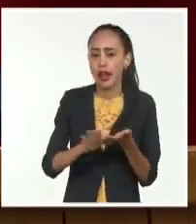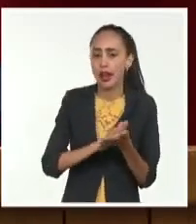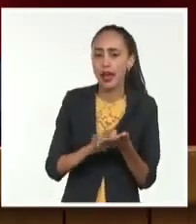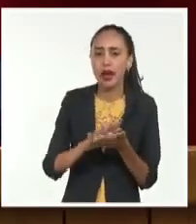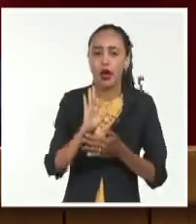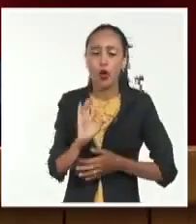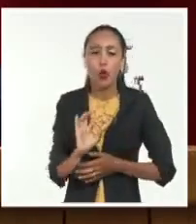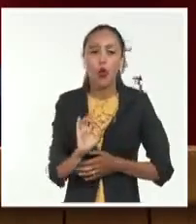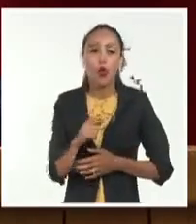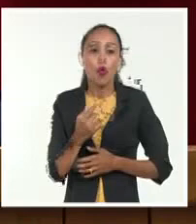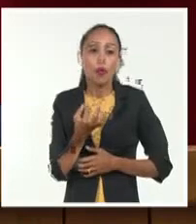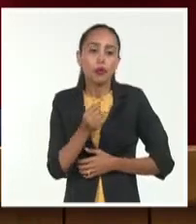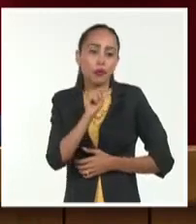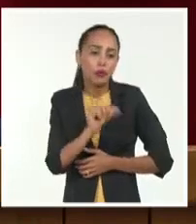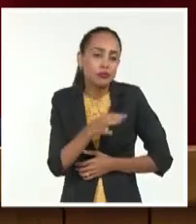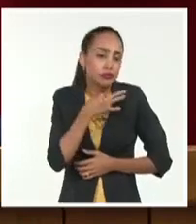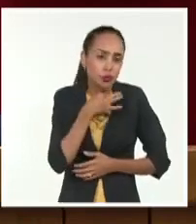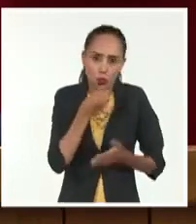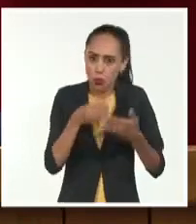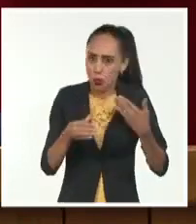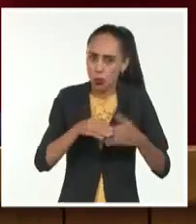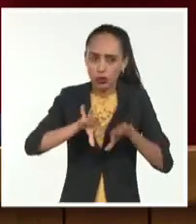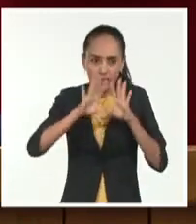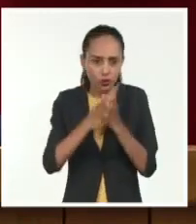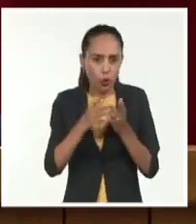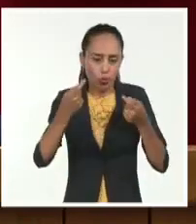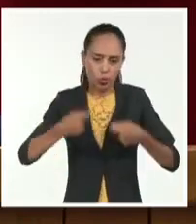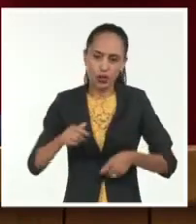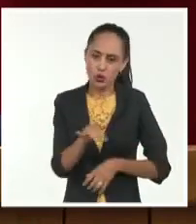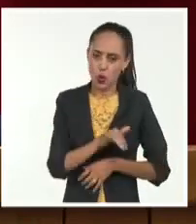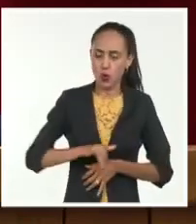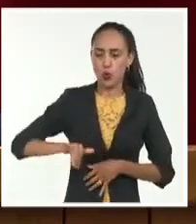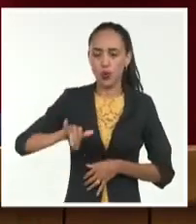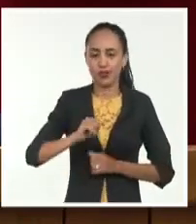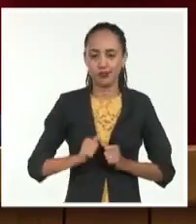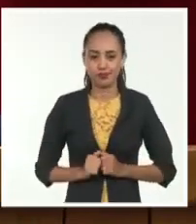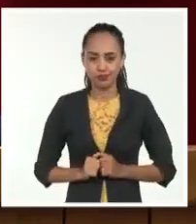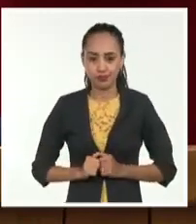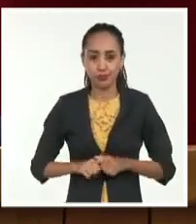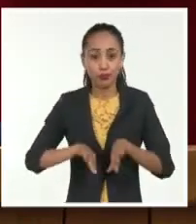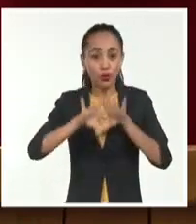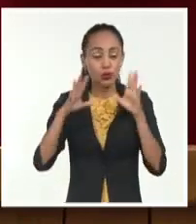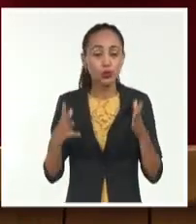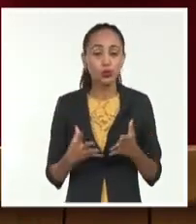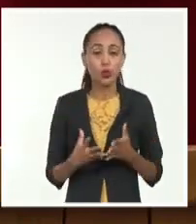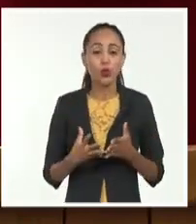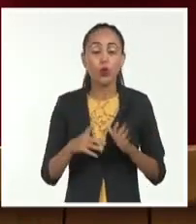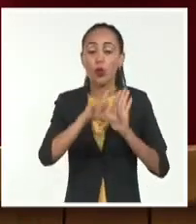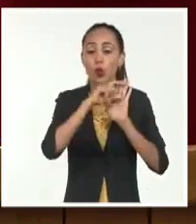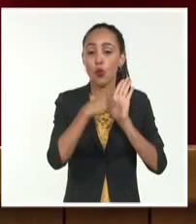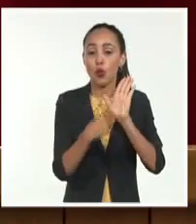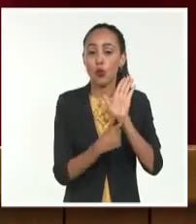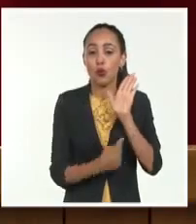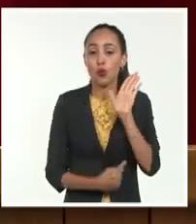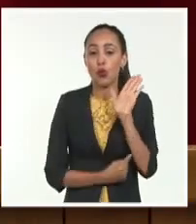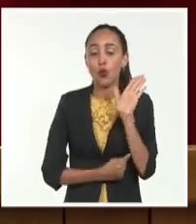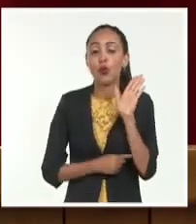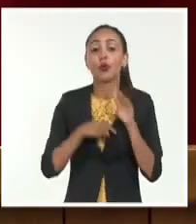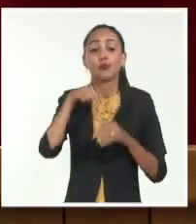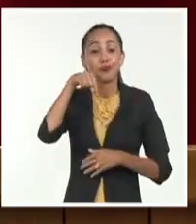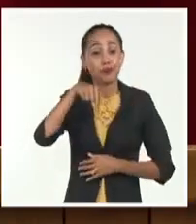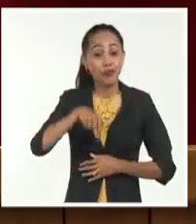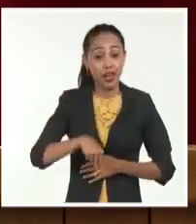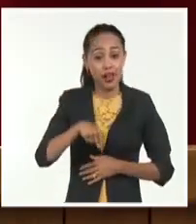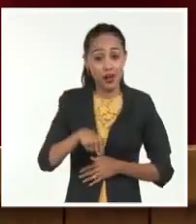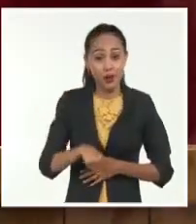situación de vulnerabilidad en cualquiera de sus manifestaciones. Todo a través de un código que hace una apuesta en tiempo